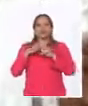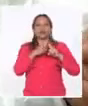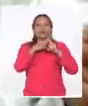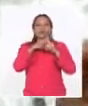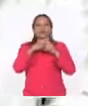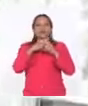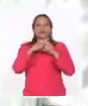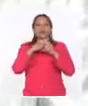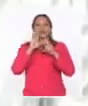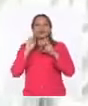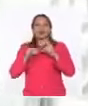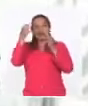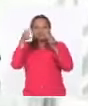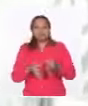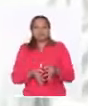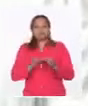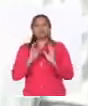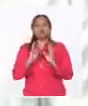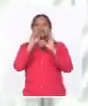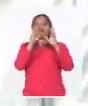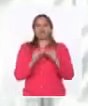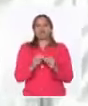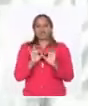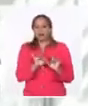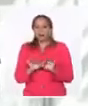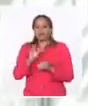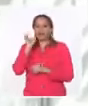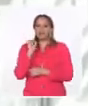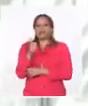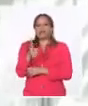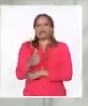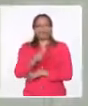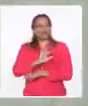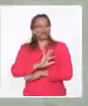dijo exactamente estaba, es, la máquina está bien.